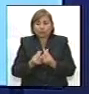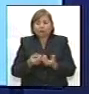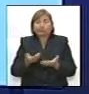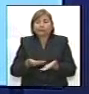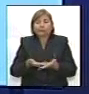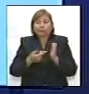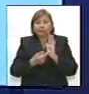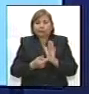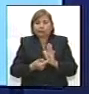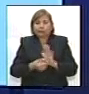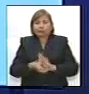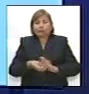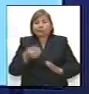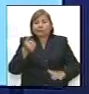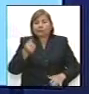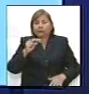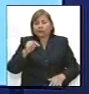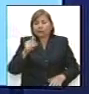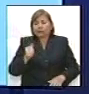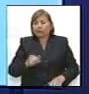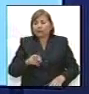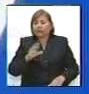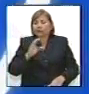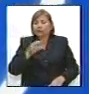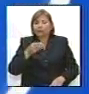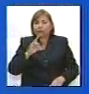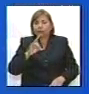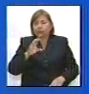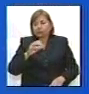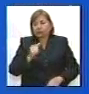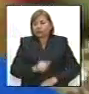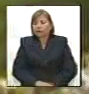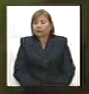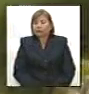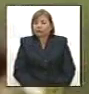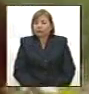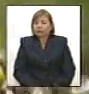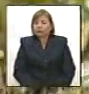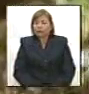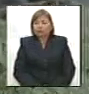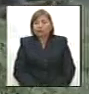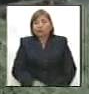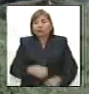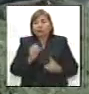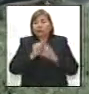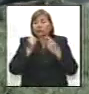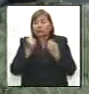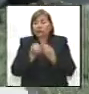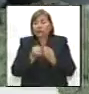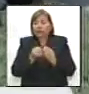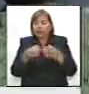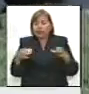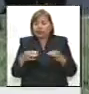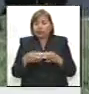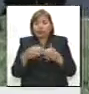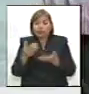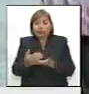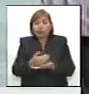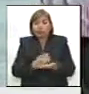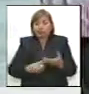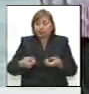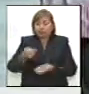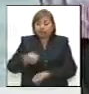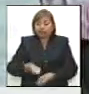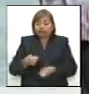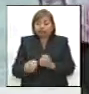la congresista Ana María Choquehuanca. Para promover... La Asociación de Gremios de Productores Agrarios del